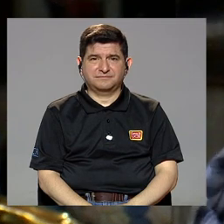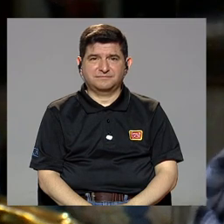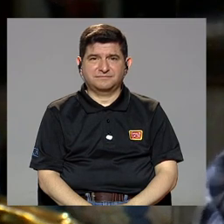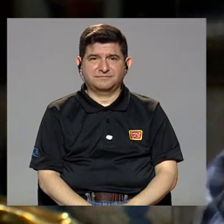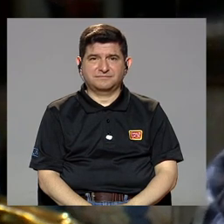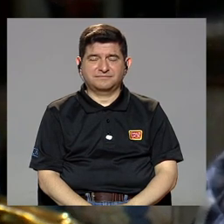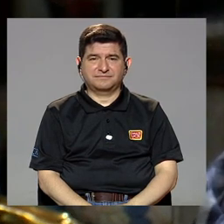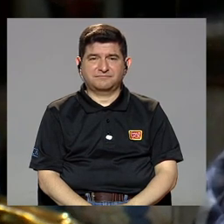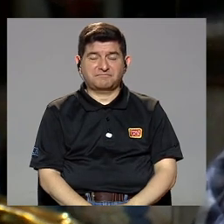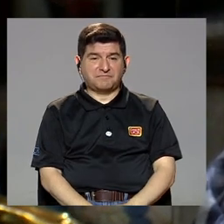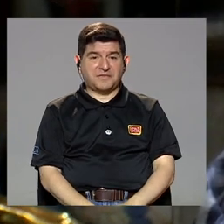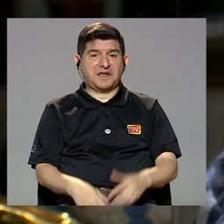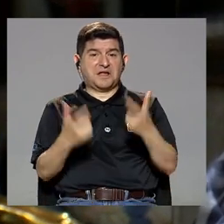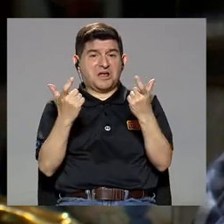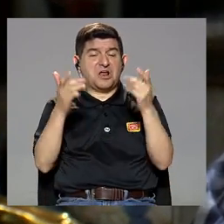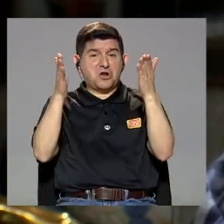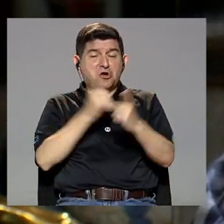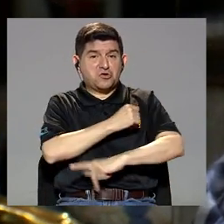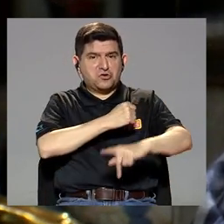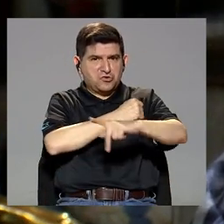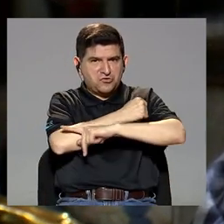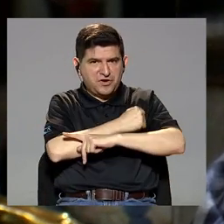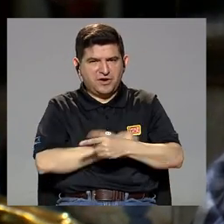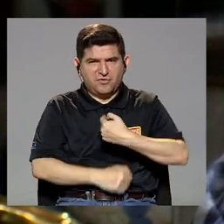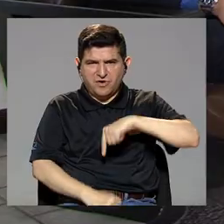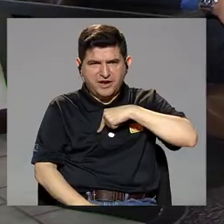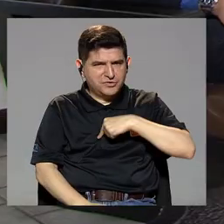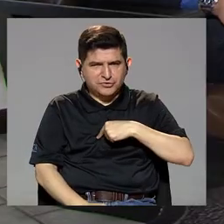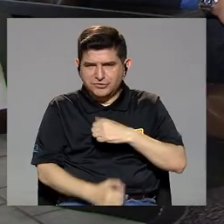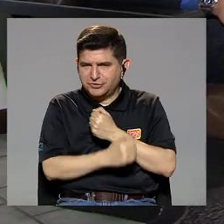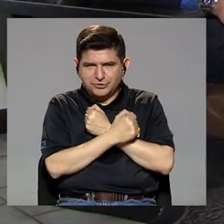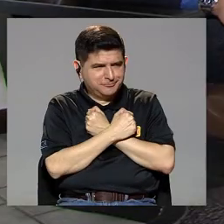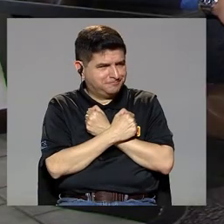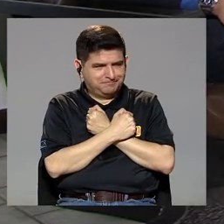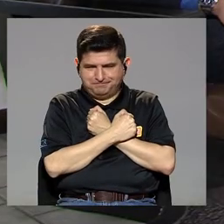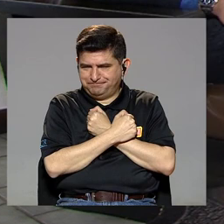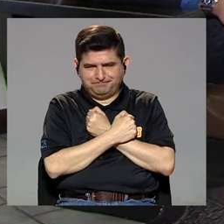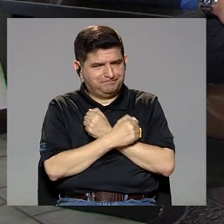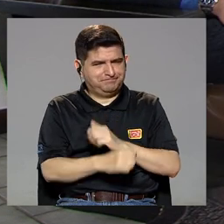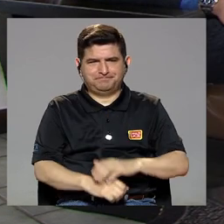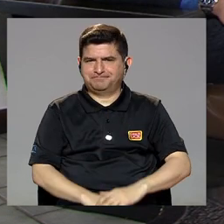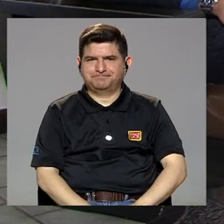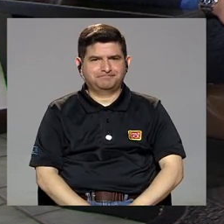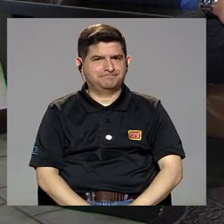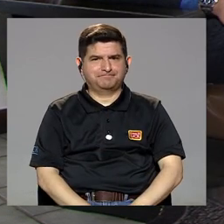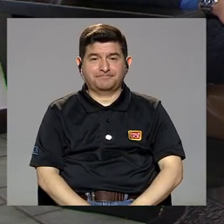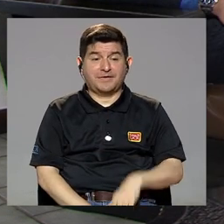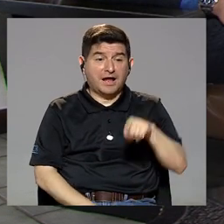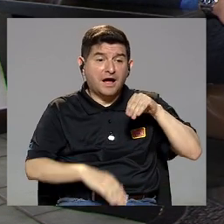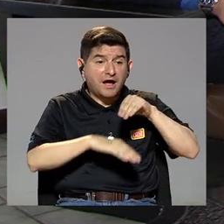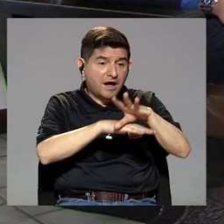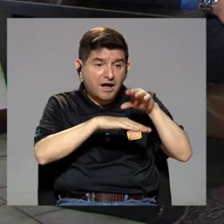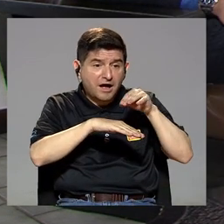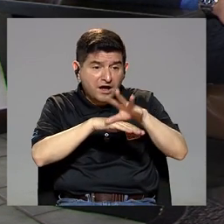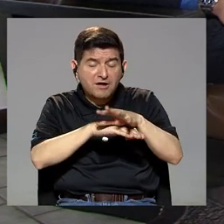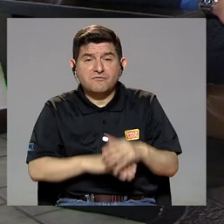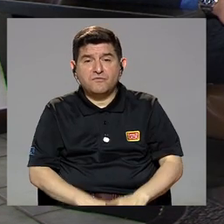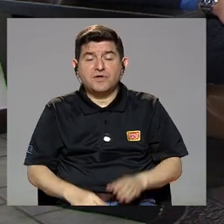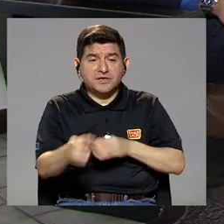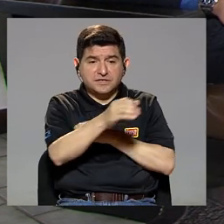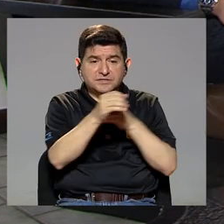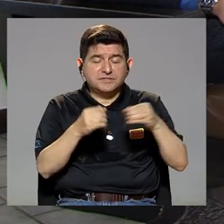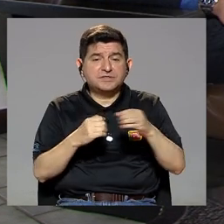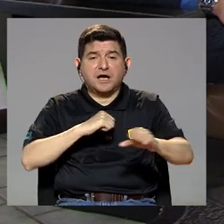los ricos del país no nos querían ver y eso influye entonces se las agencia